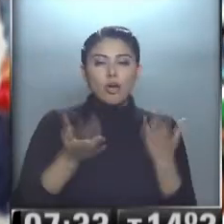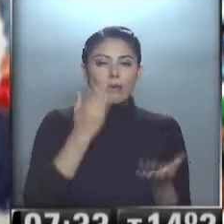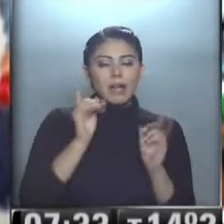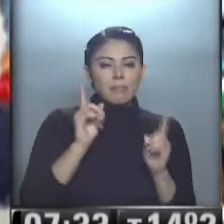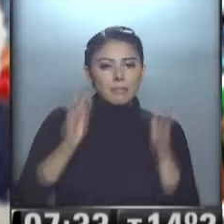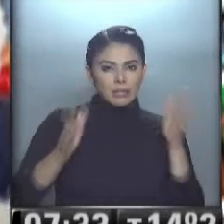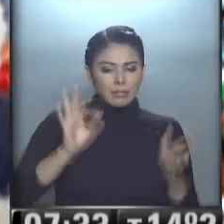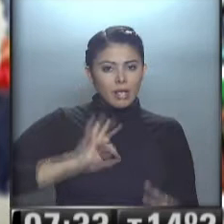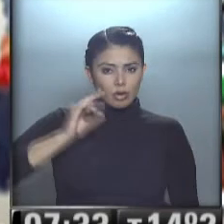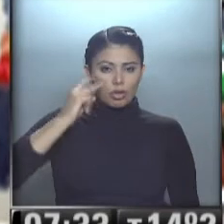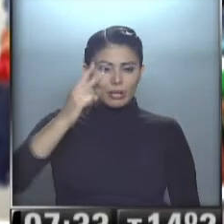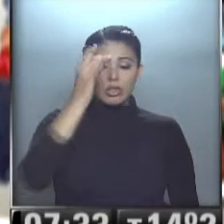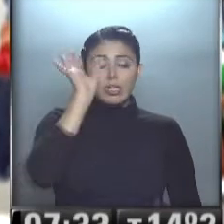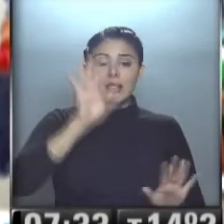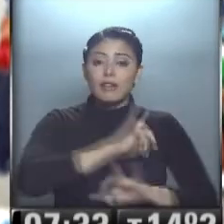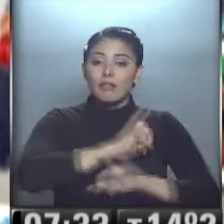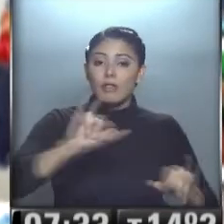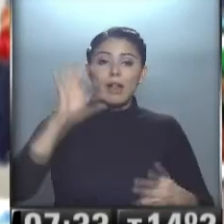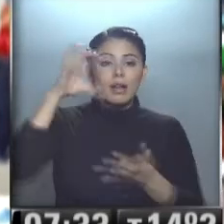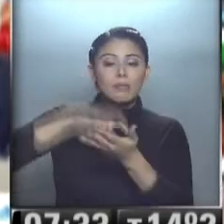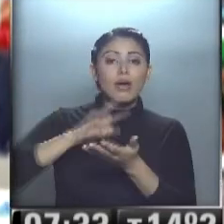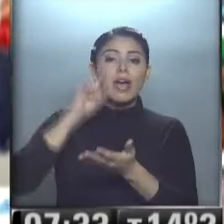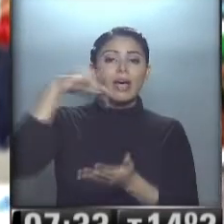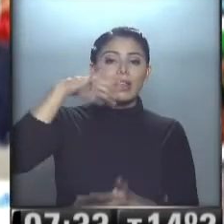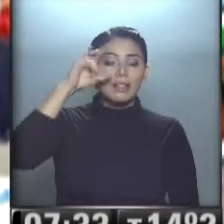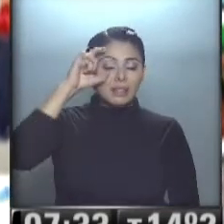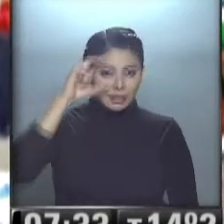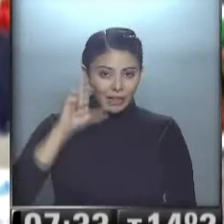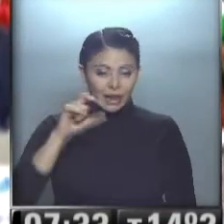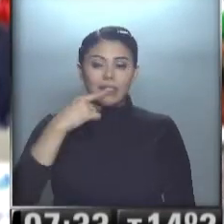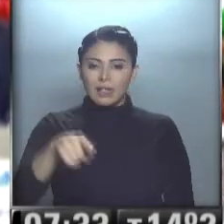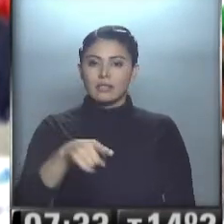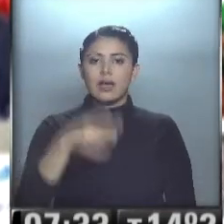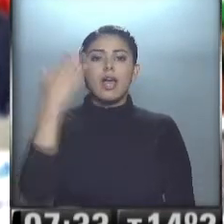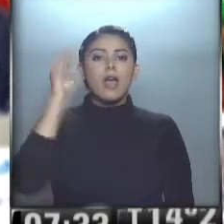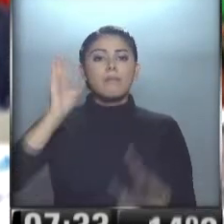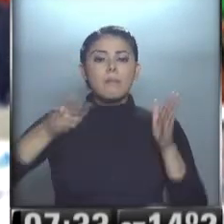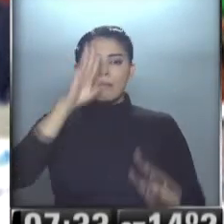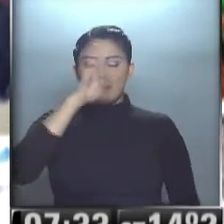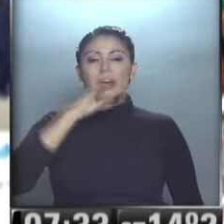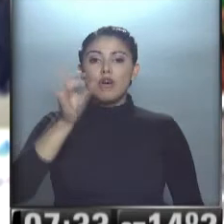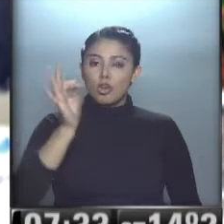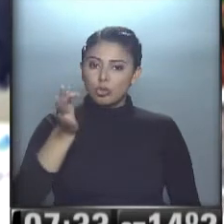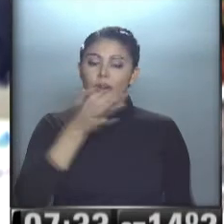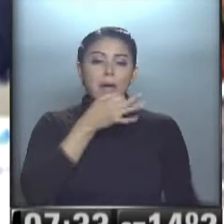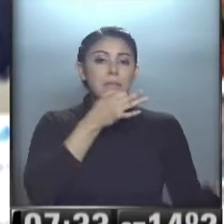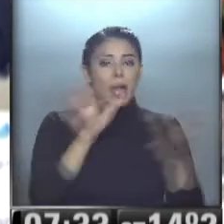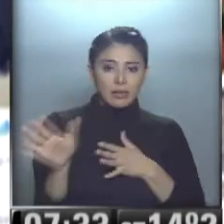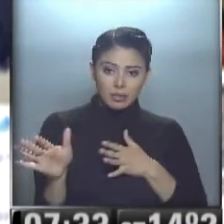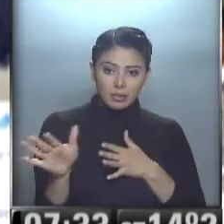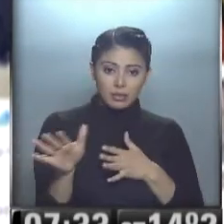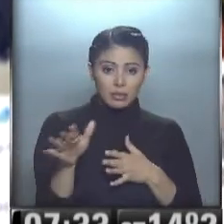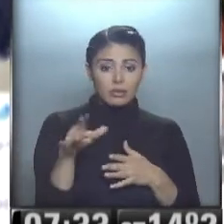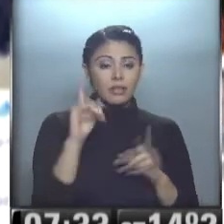2012. Esto lo informó el INDEC. La dependencia oficial precisó que en octubre las ventas desestacionalizadas a